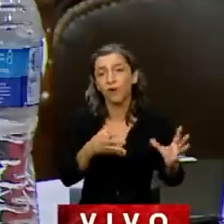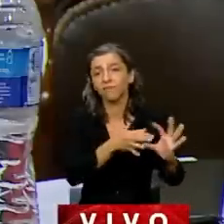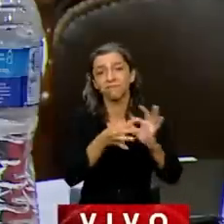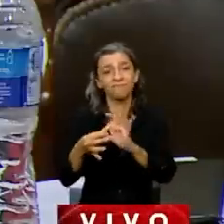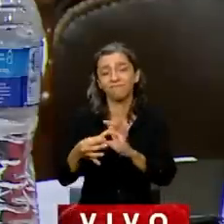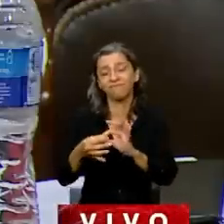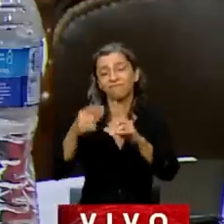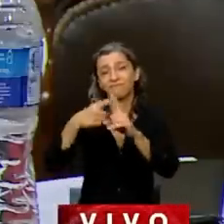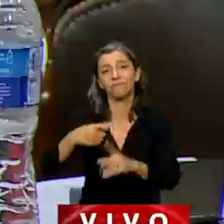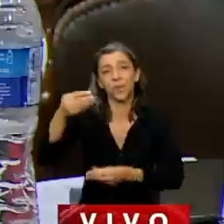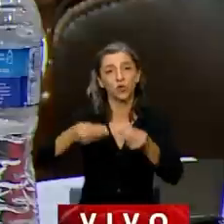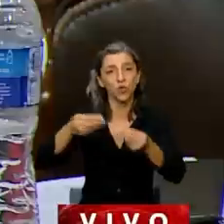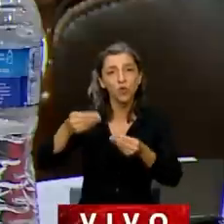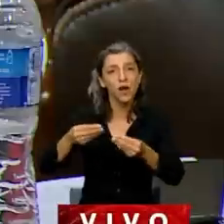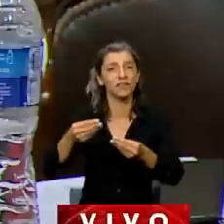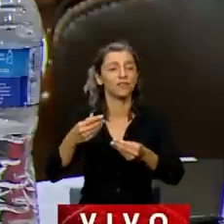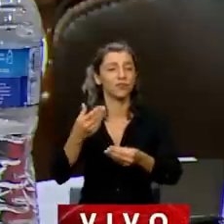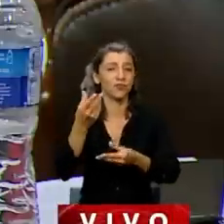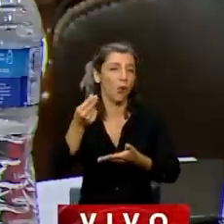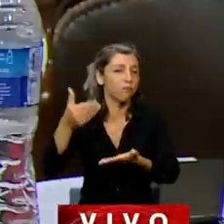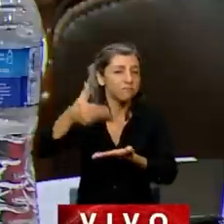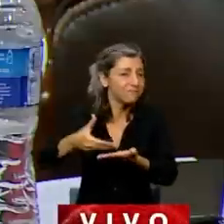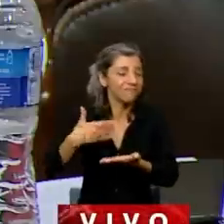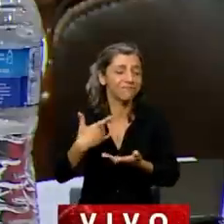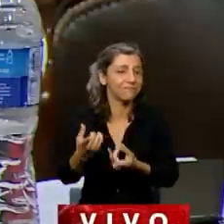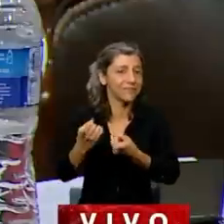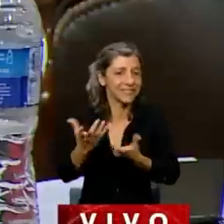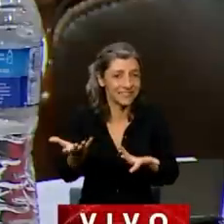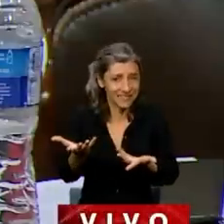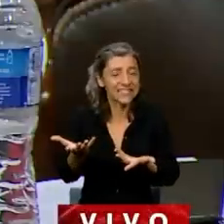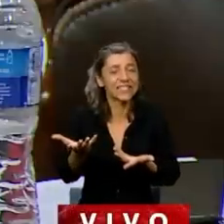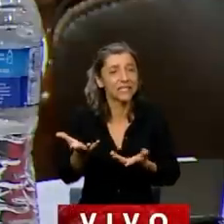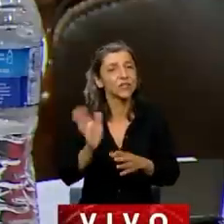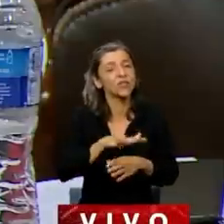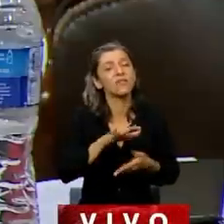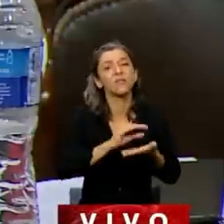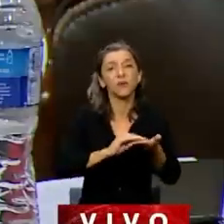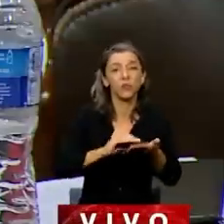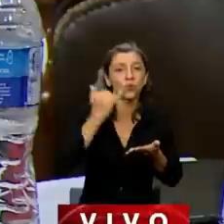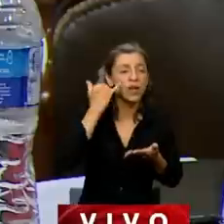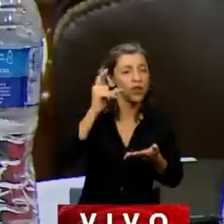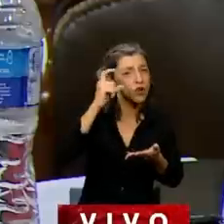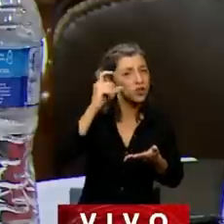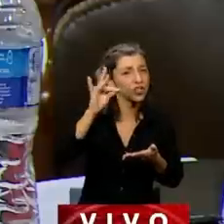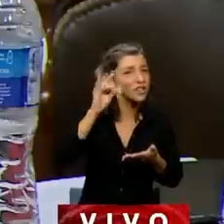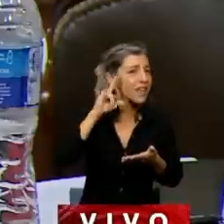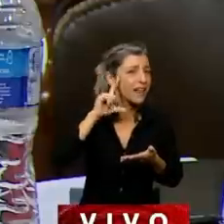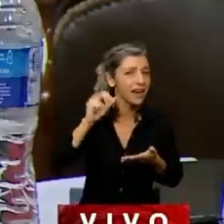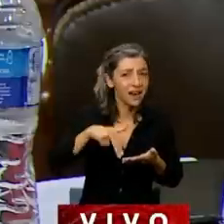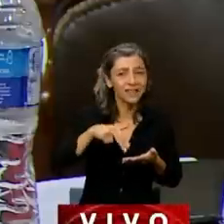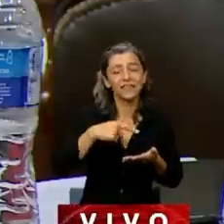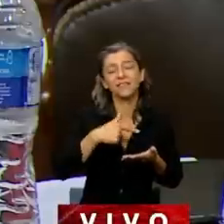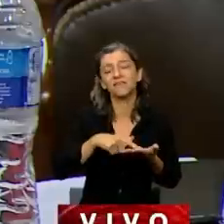dos proyectos, tanto el del diputado Shetlin, que dio origen a este tratamiento, como el de mi autoría,